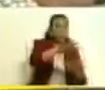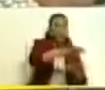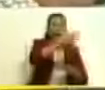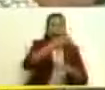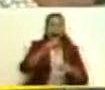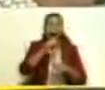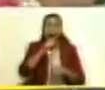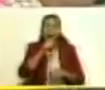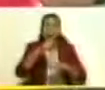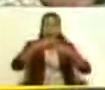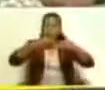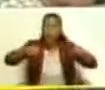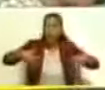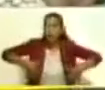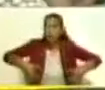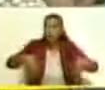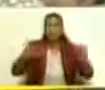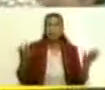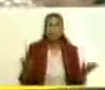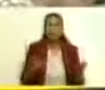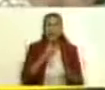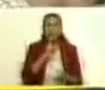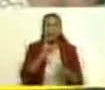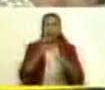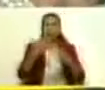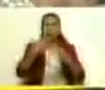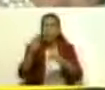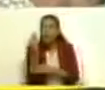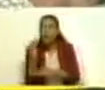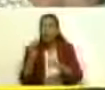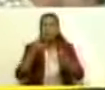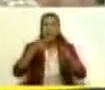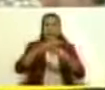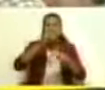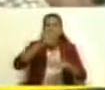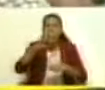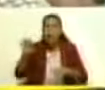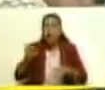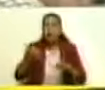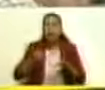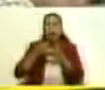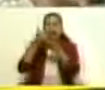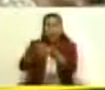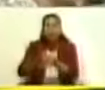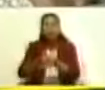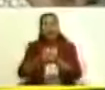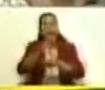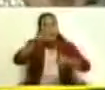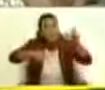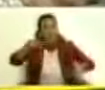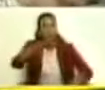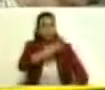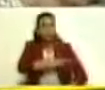fuentes de recursos, de elementos naturales que pueden beneficiarnos de alguna u otra